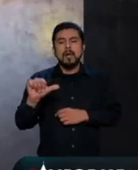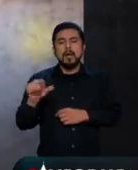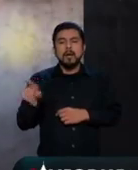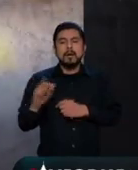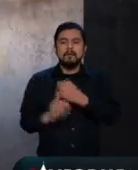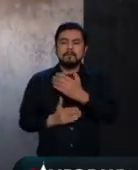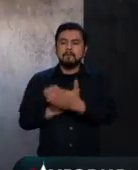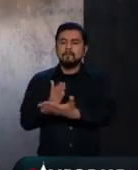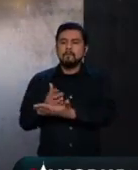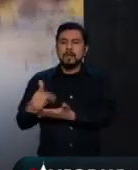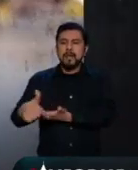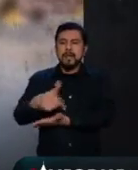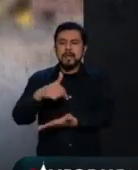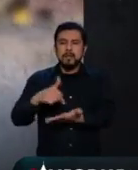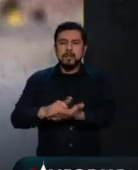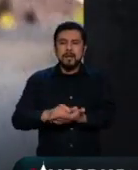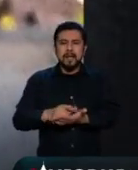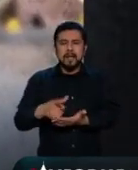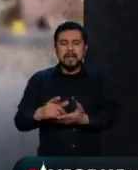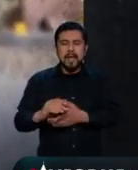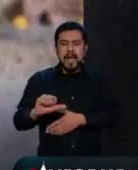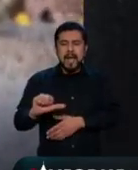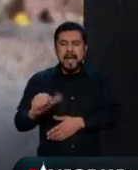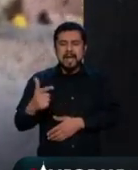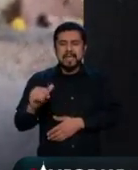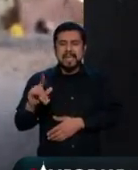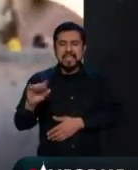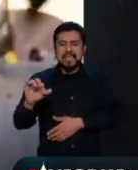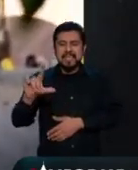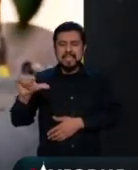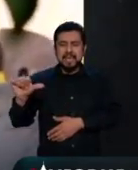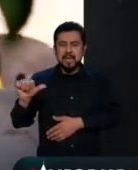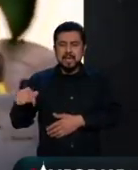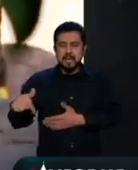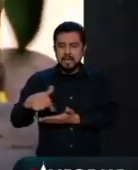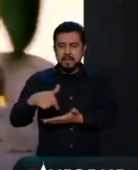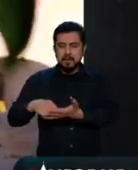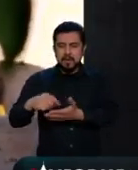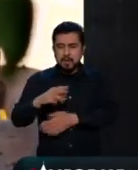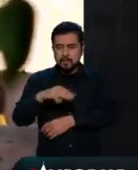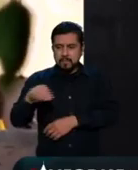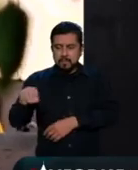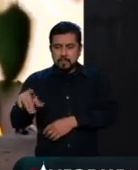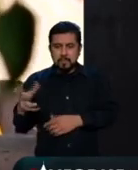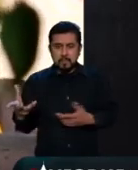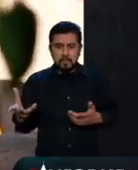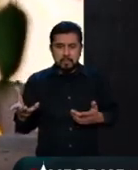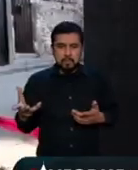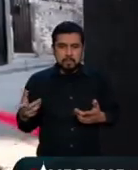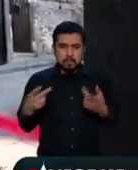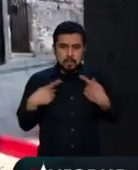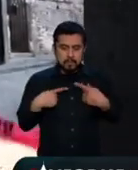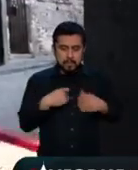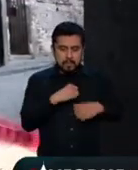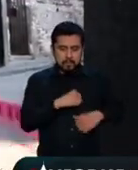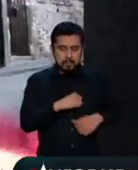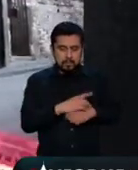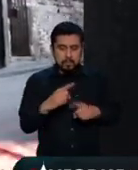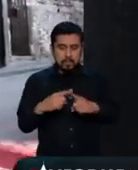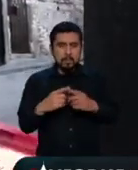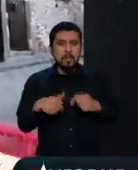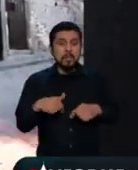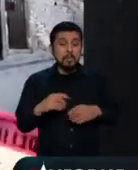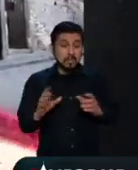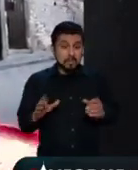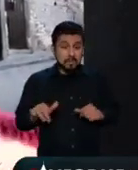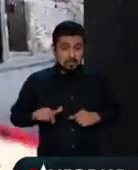a Aguililla, en Tierra Caliente, en Michoacán, pues ahí él dice, bueno, aquí no hay Estado, no hay gobierno,